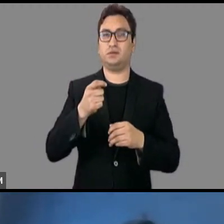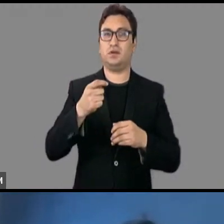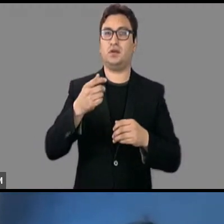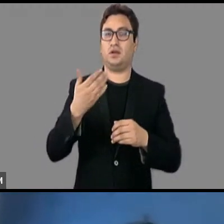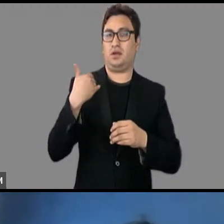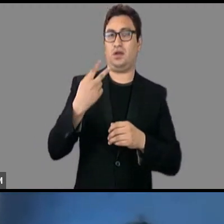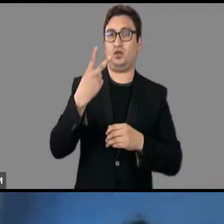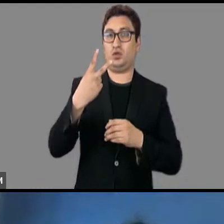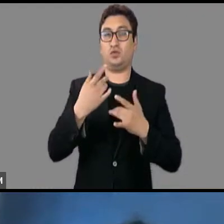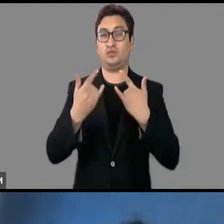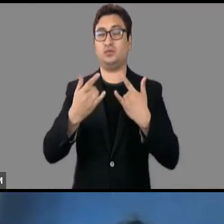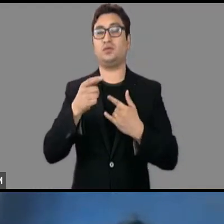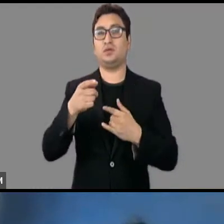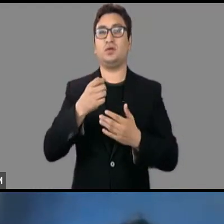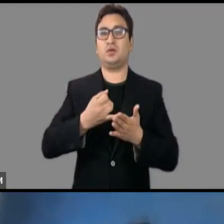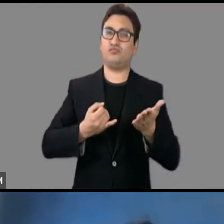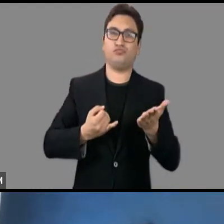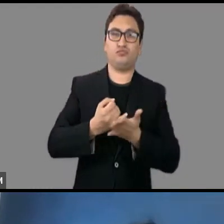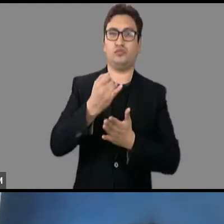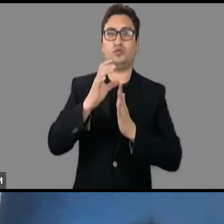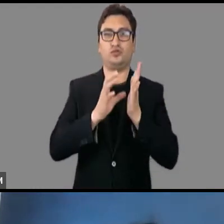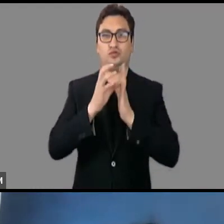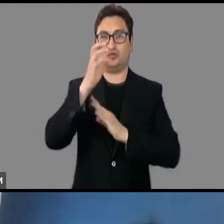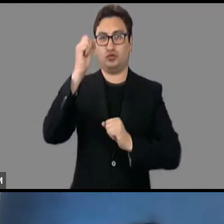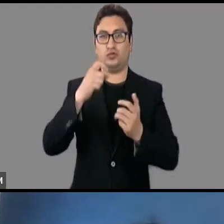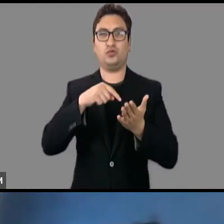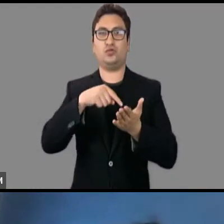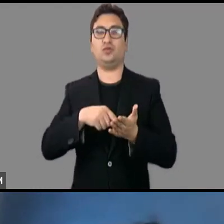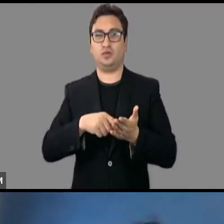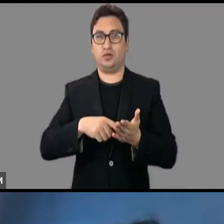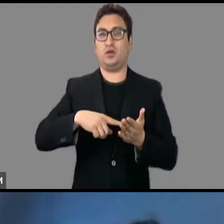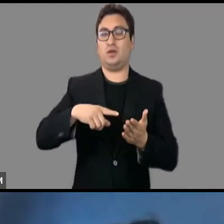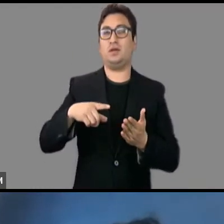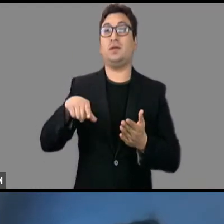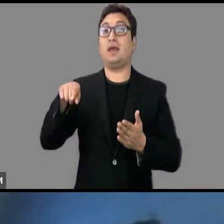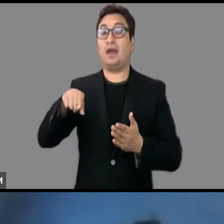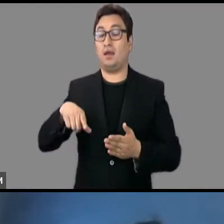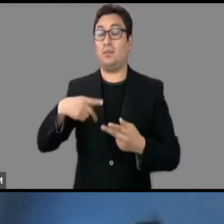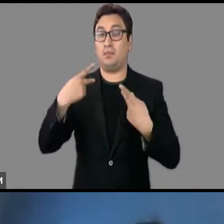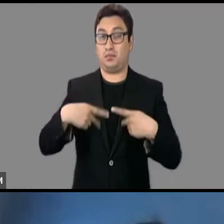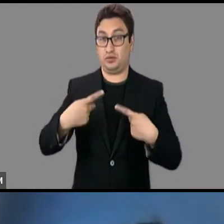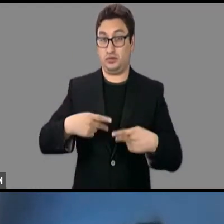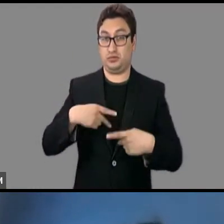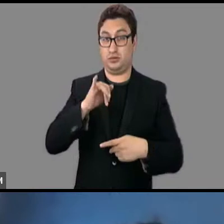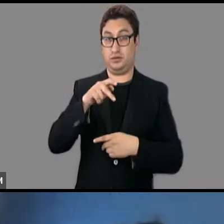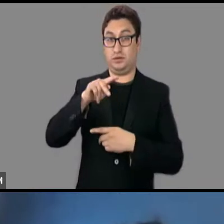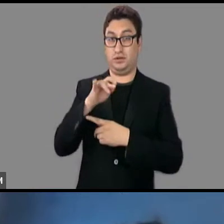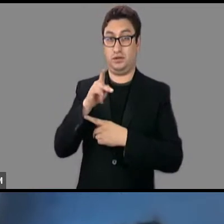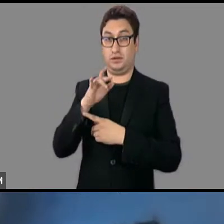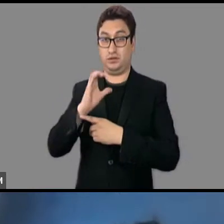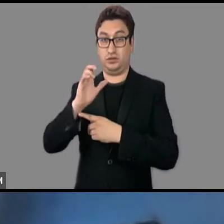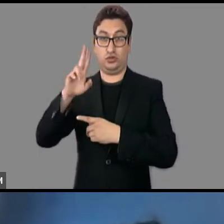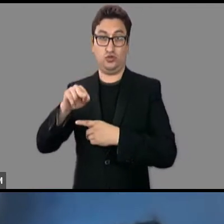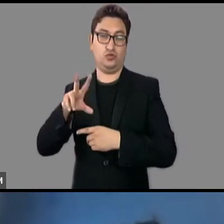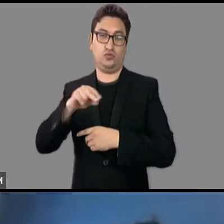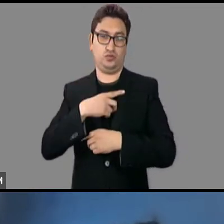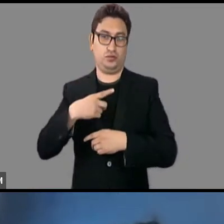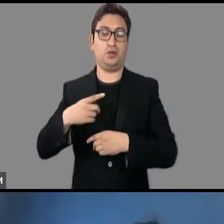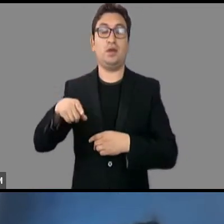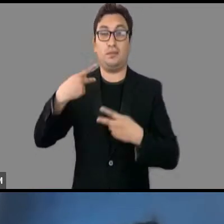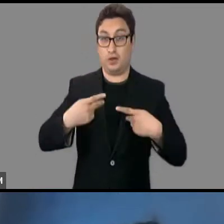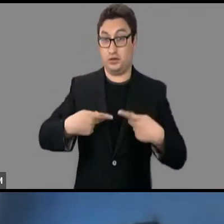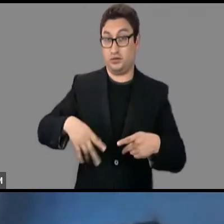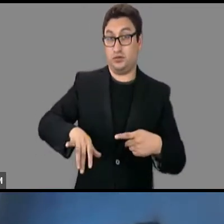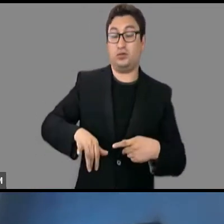declaró la inconstitucionalidad del estado de interdicción. Entonces, bueno, esos tienen toda la relación con acceso a la justicia.